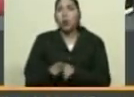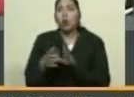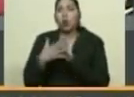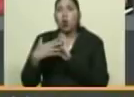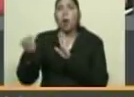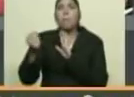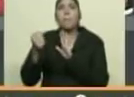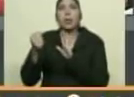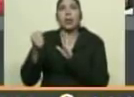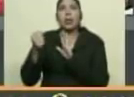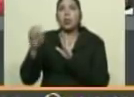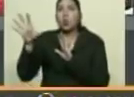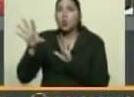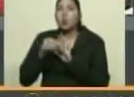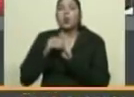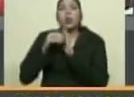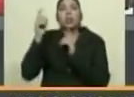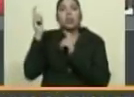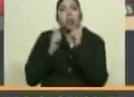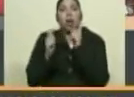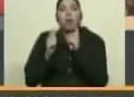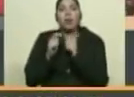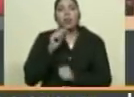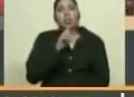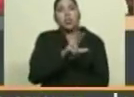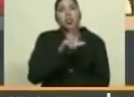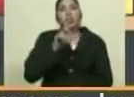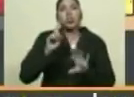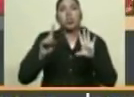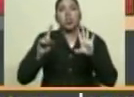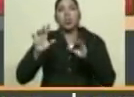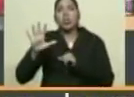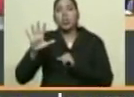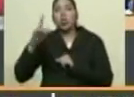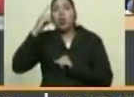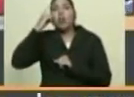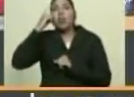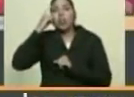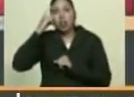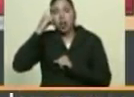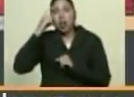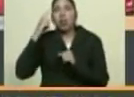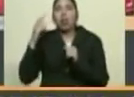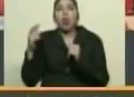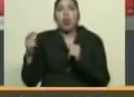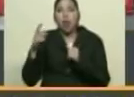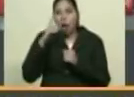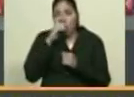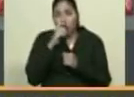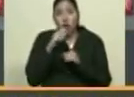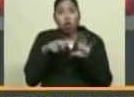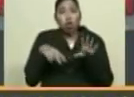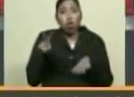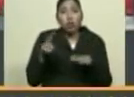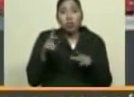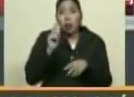aquí. Gracias a Ramón Carrizales vino para acá el comandante Hugo Chávez, de capitán.